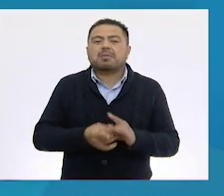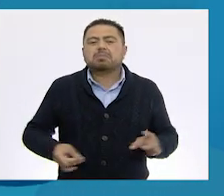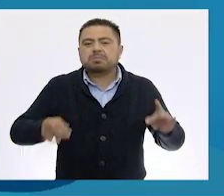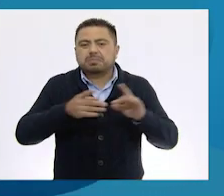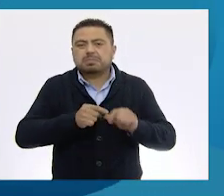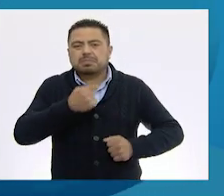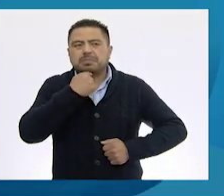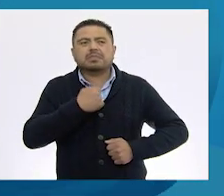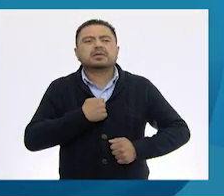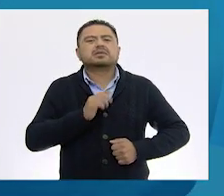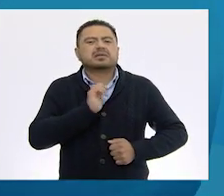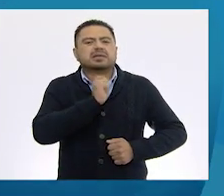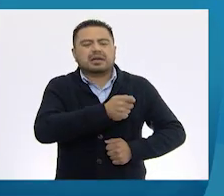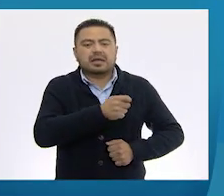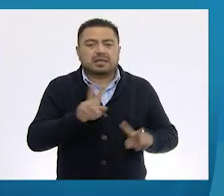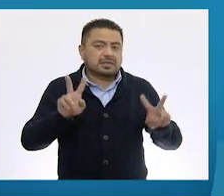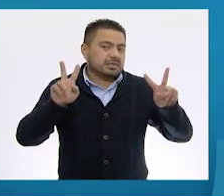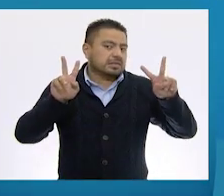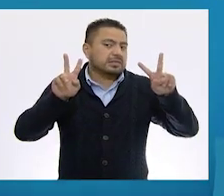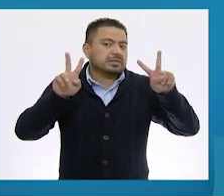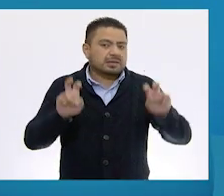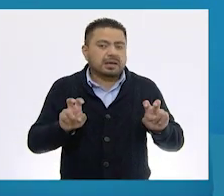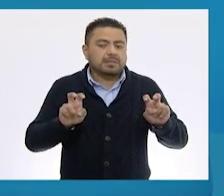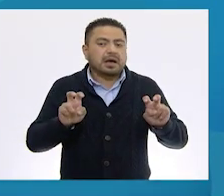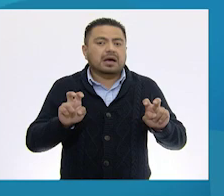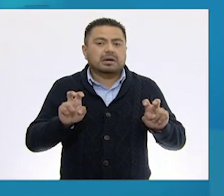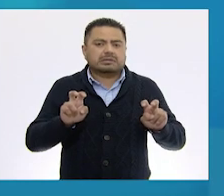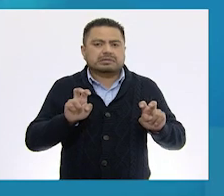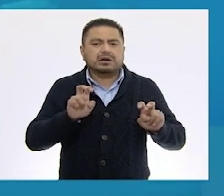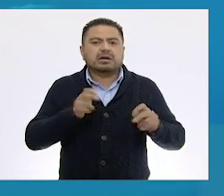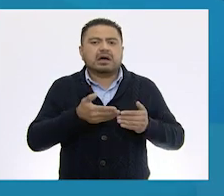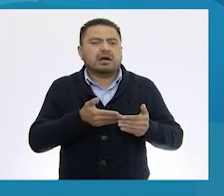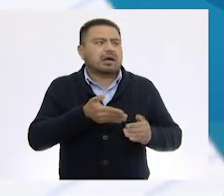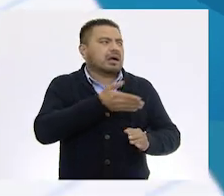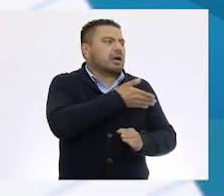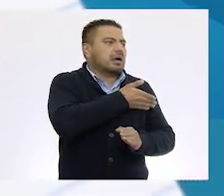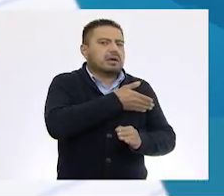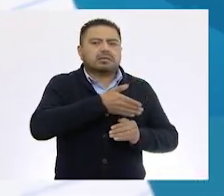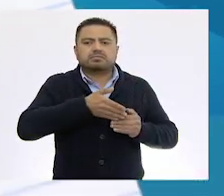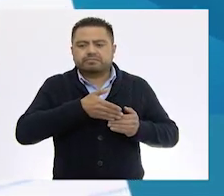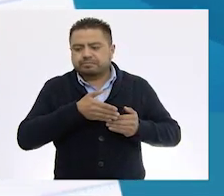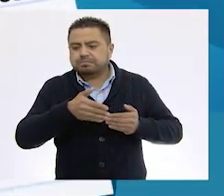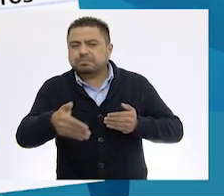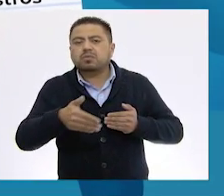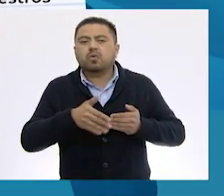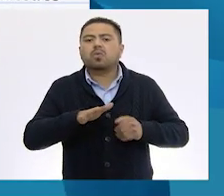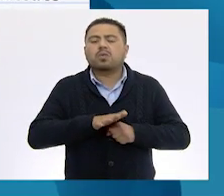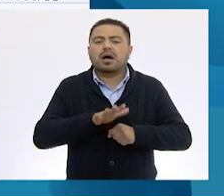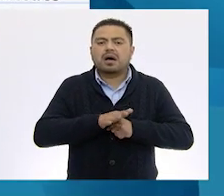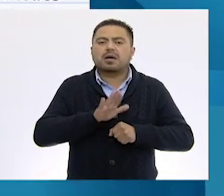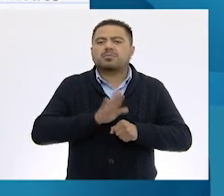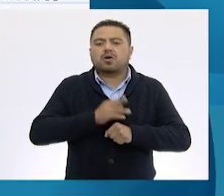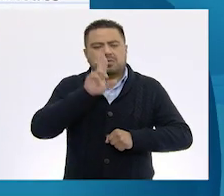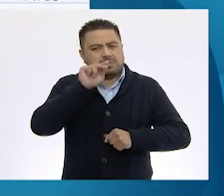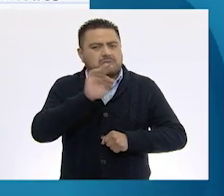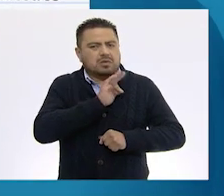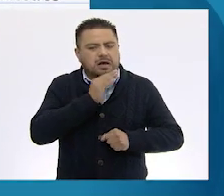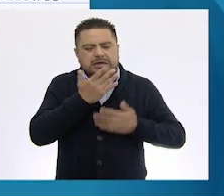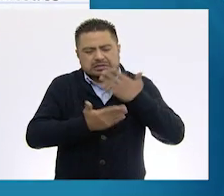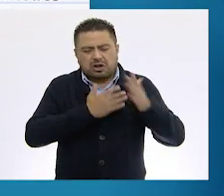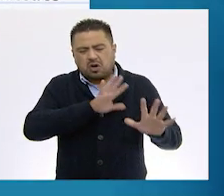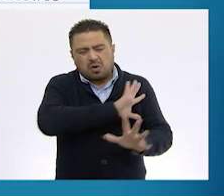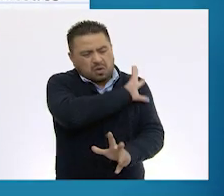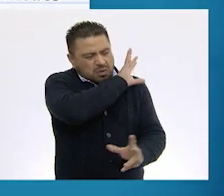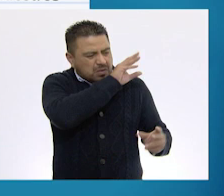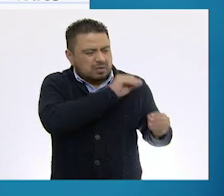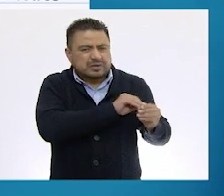señalar un tema y un tiempo en específico, porque no podemos estar estudiando toda la